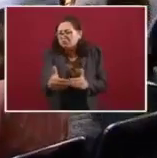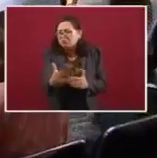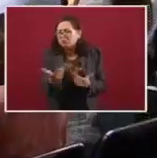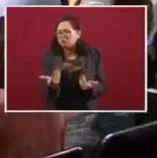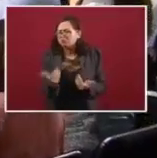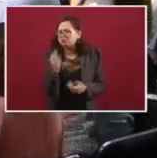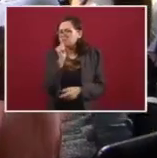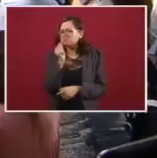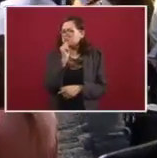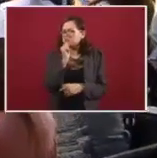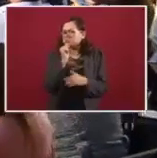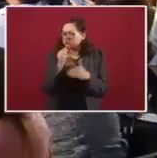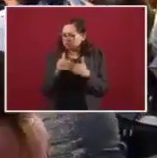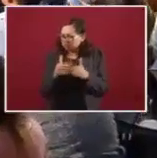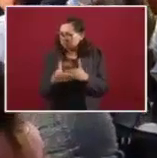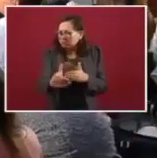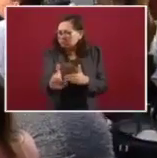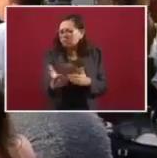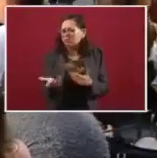pronostica.